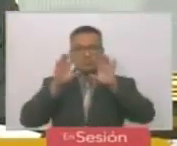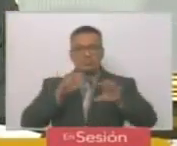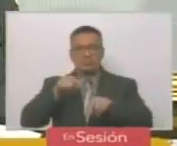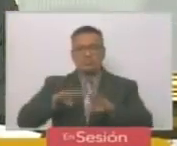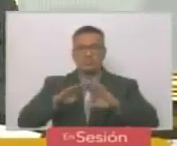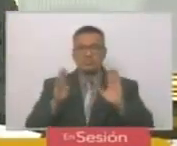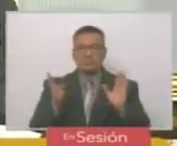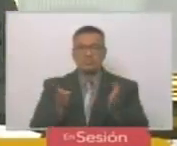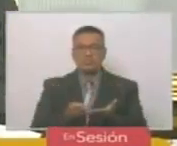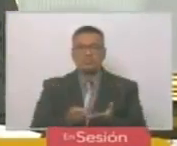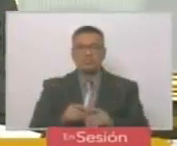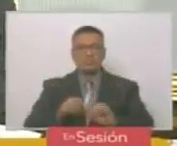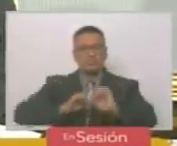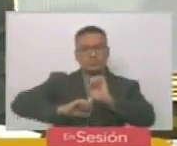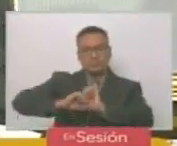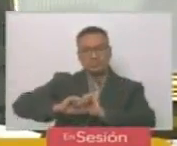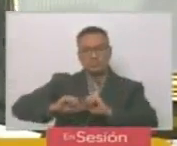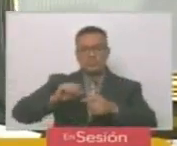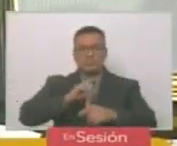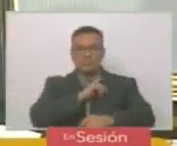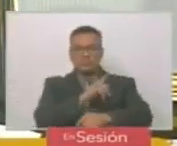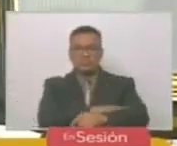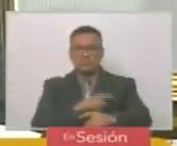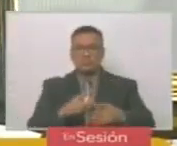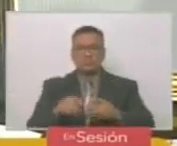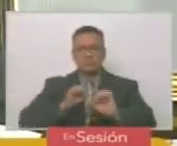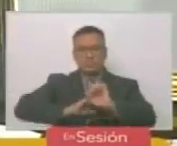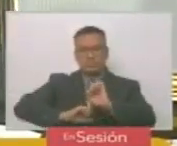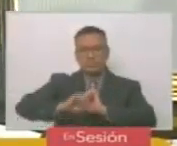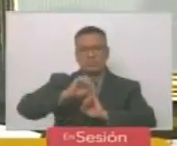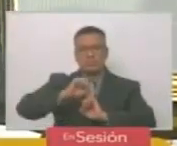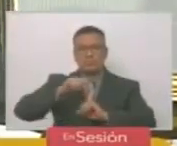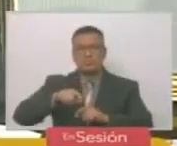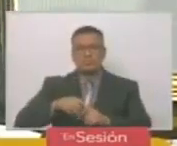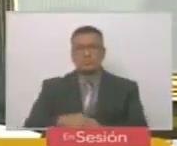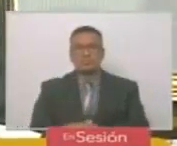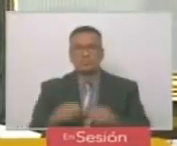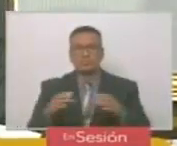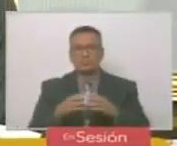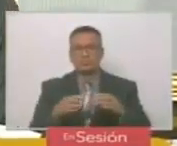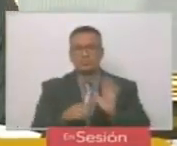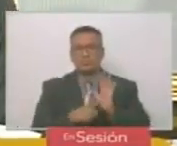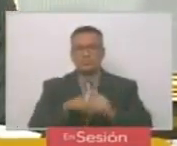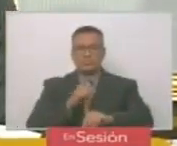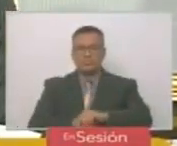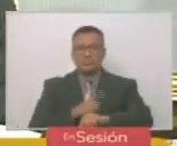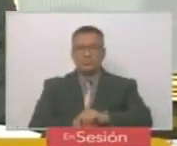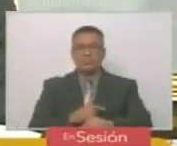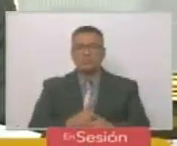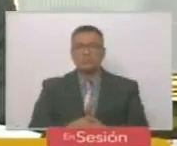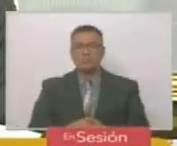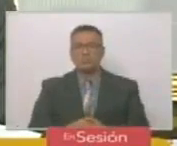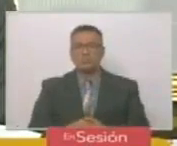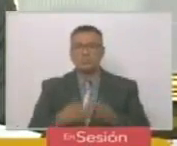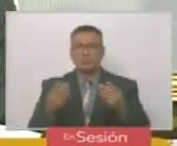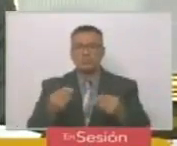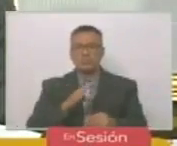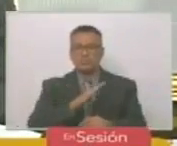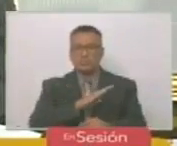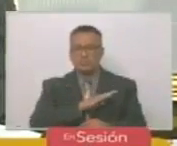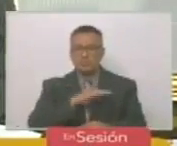planeta en contra de la polarización y en contra de esa situación tan amenazante para